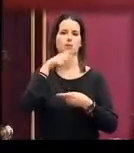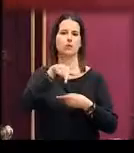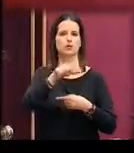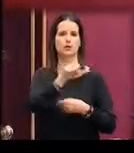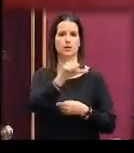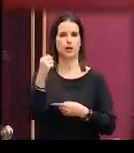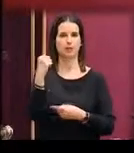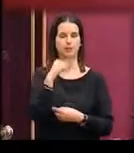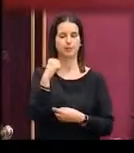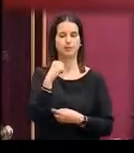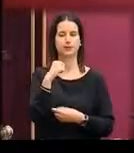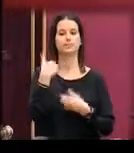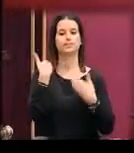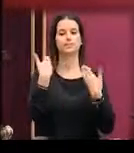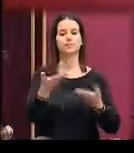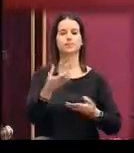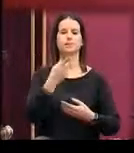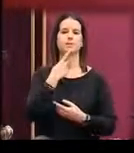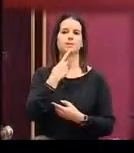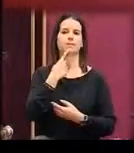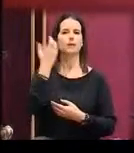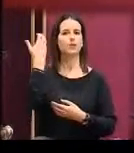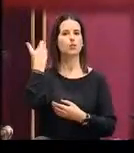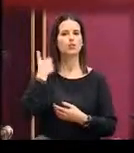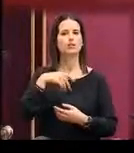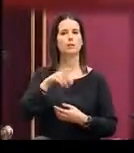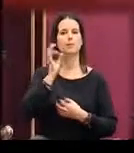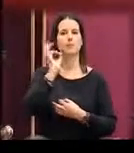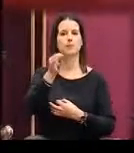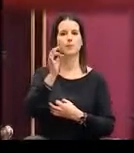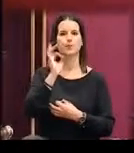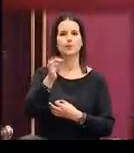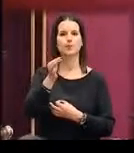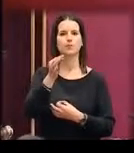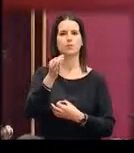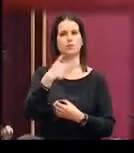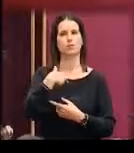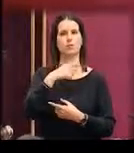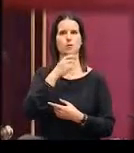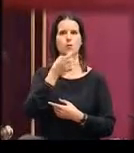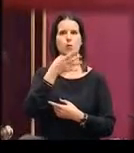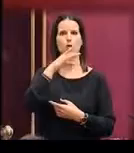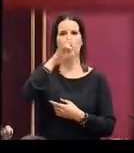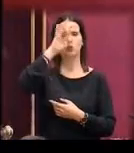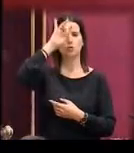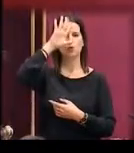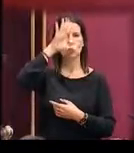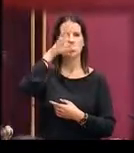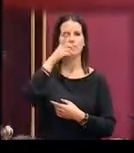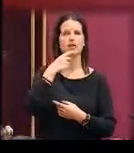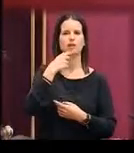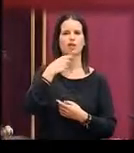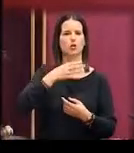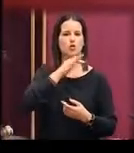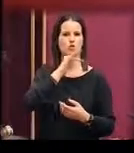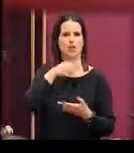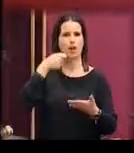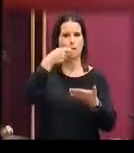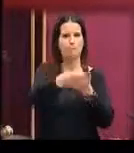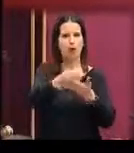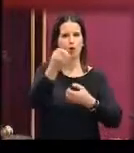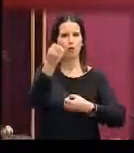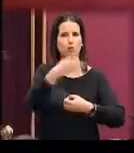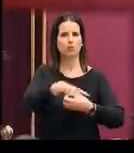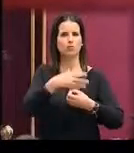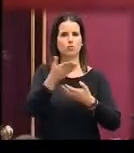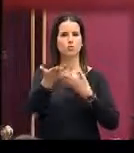Santa. Dicho eso, sí es verdad que me ha causado sorpresa cuando usted ha dicho que no se ha producido el pago de la subvención. Nosotros sí